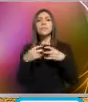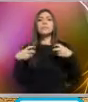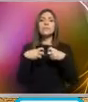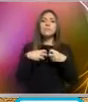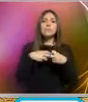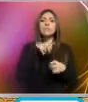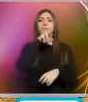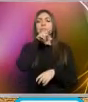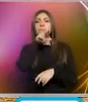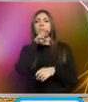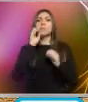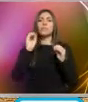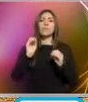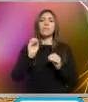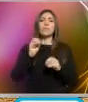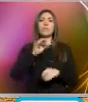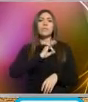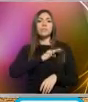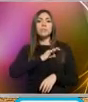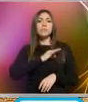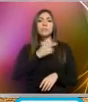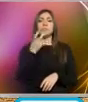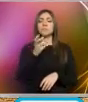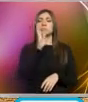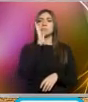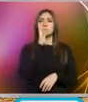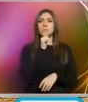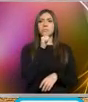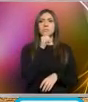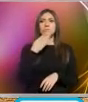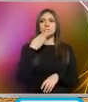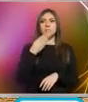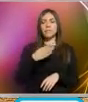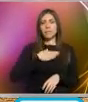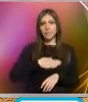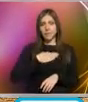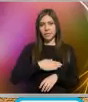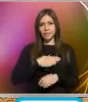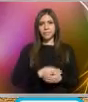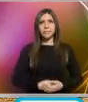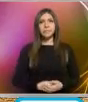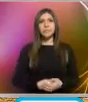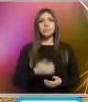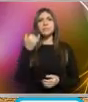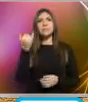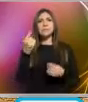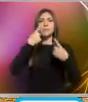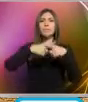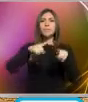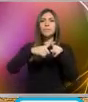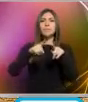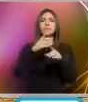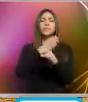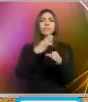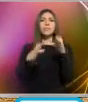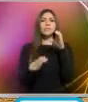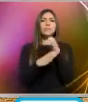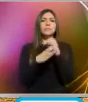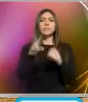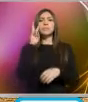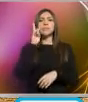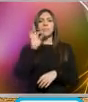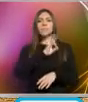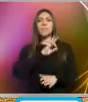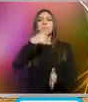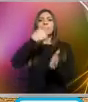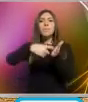intolerancias, las infecciones no van a permitir que vayamos bien al baño. Oye, María, ¿y qué hay de todos estos productos que podemos